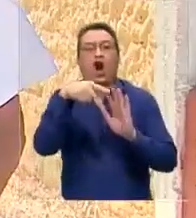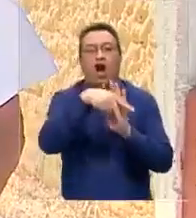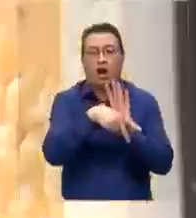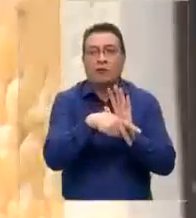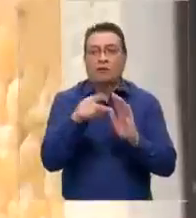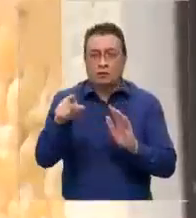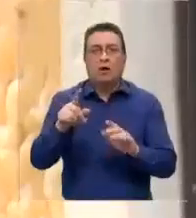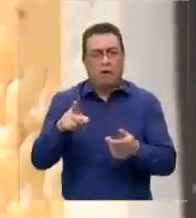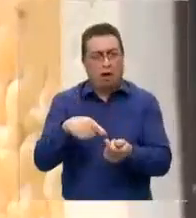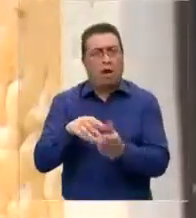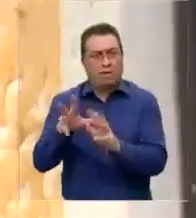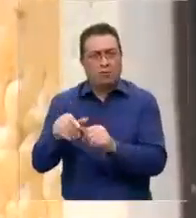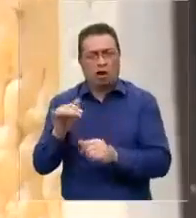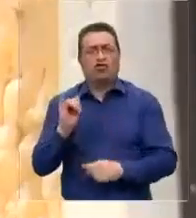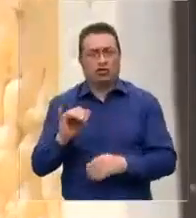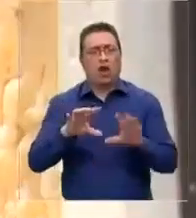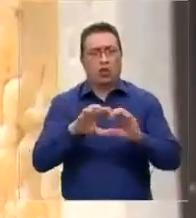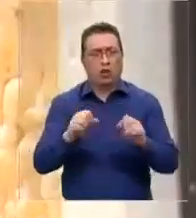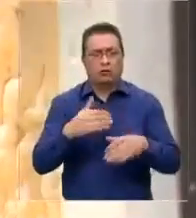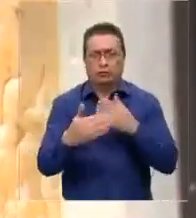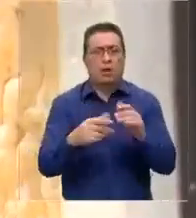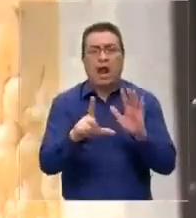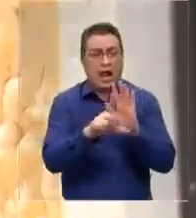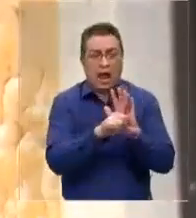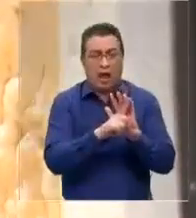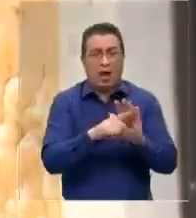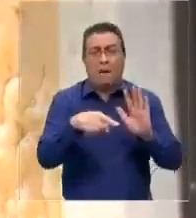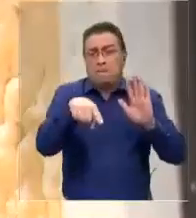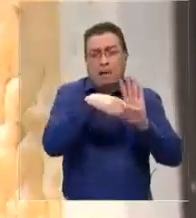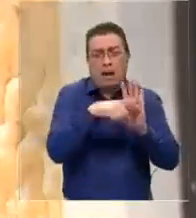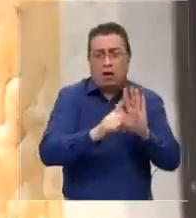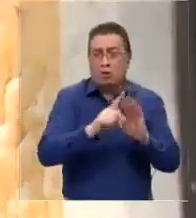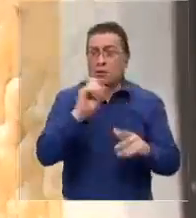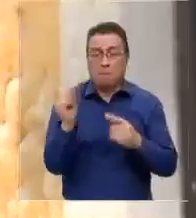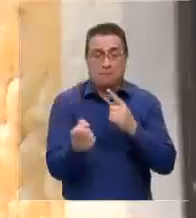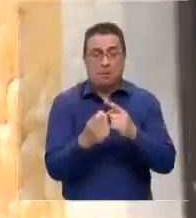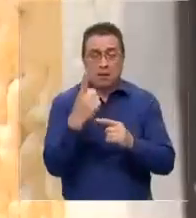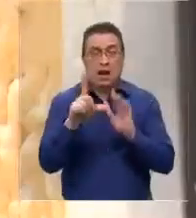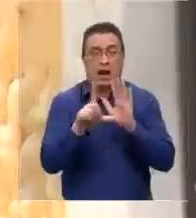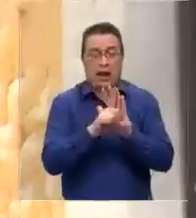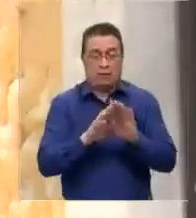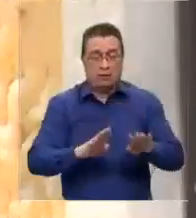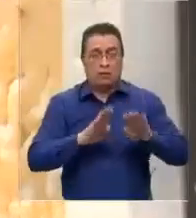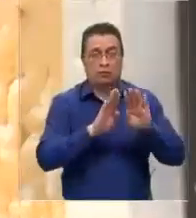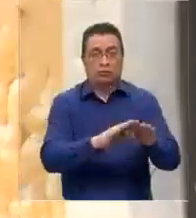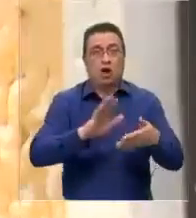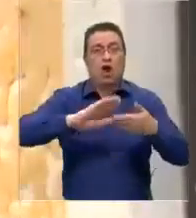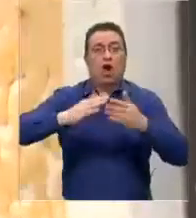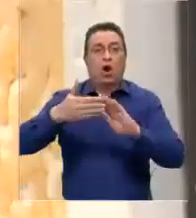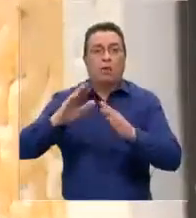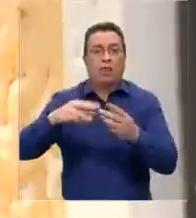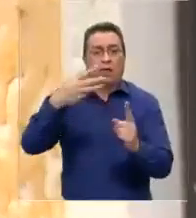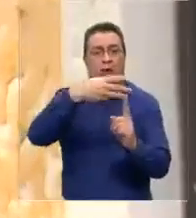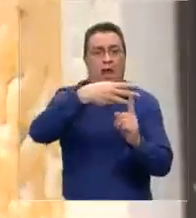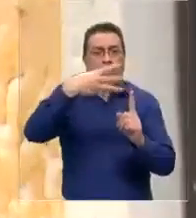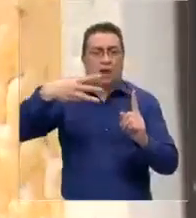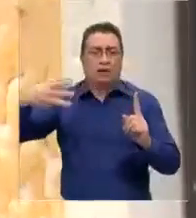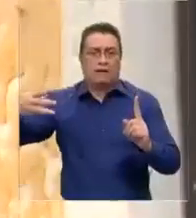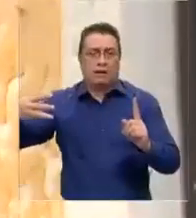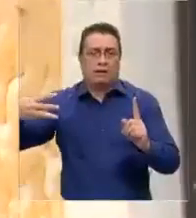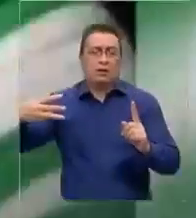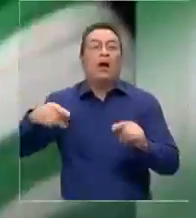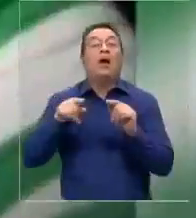avanzar. La ley no es mala, no implica, pues la primera ley que favorece a la comunidad LGTBI, entonces no